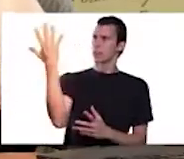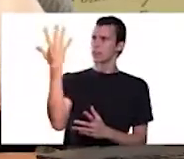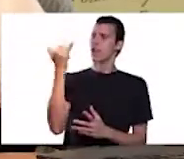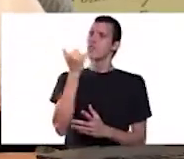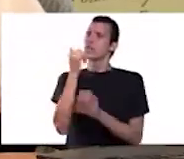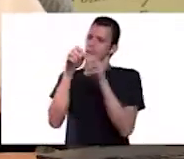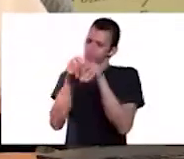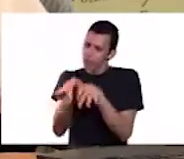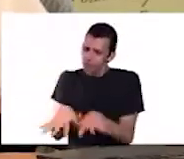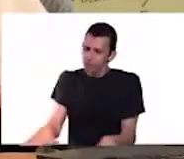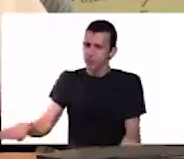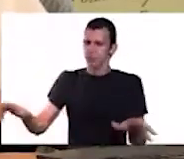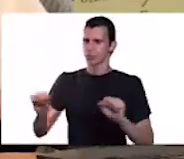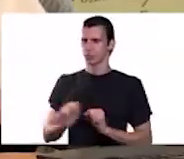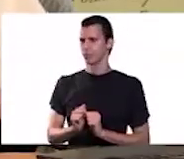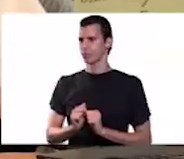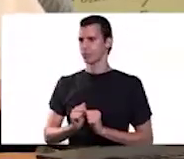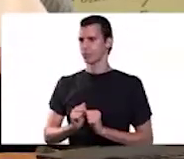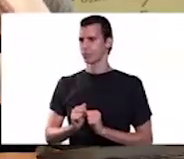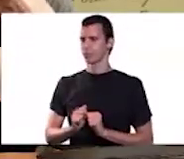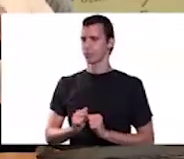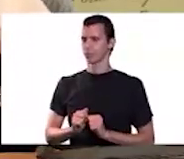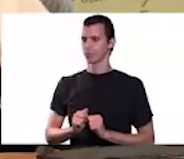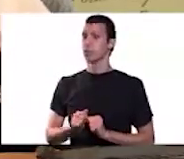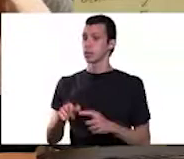en esa relación